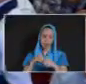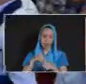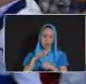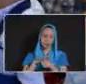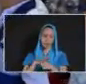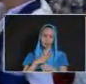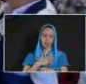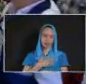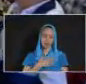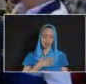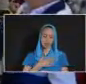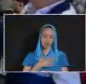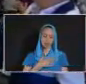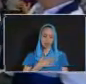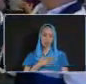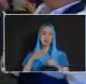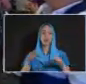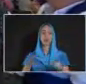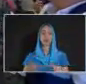Guárdame